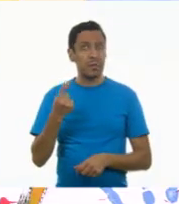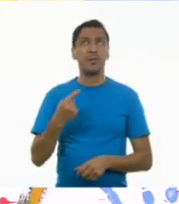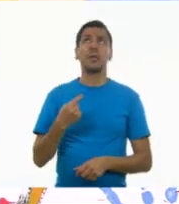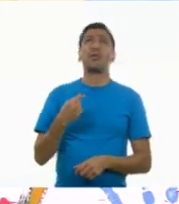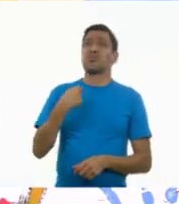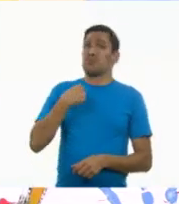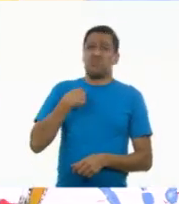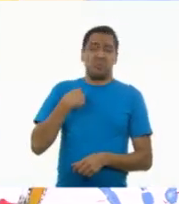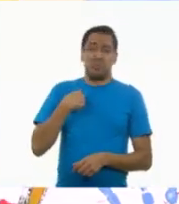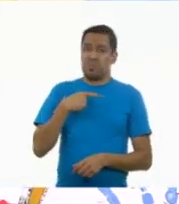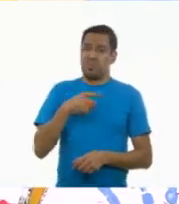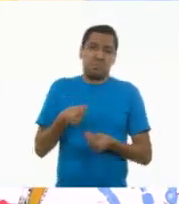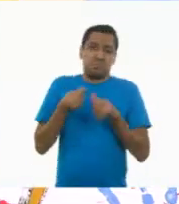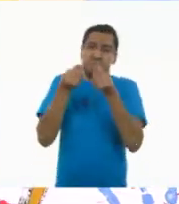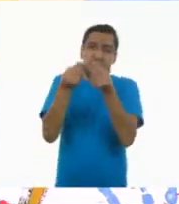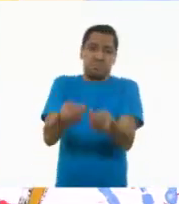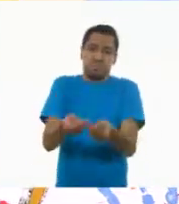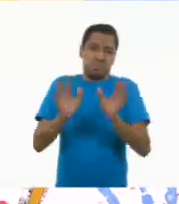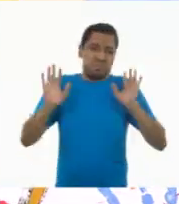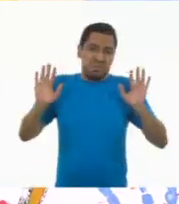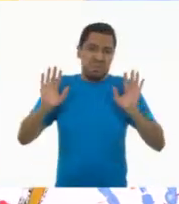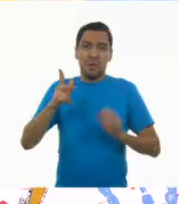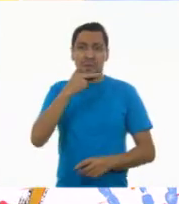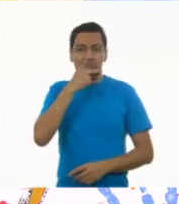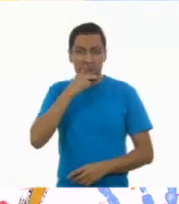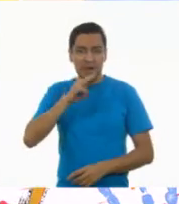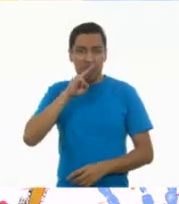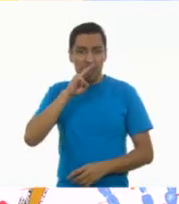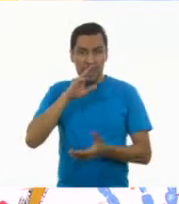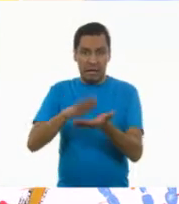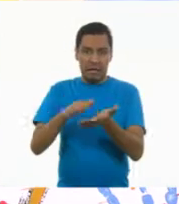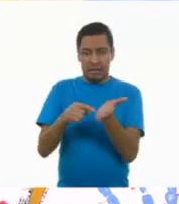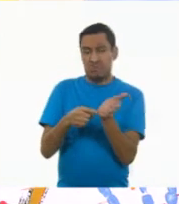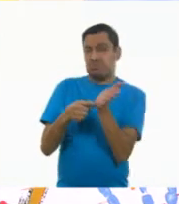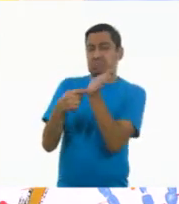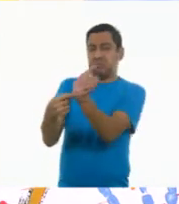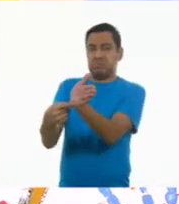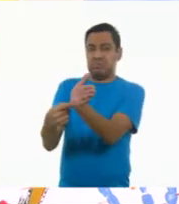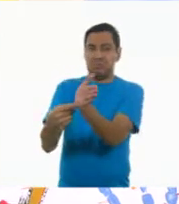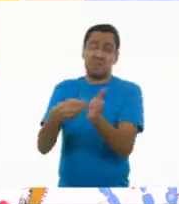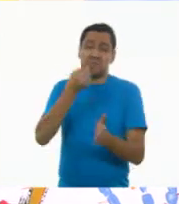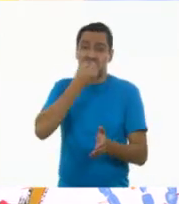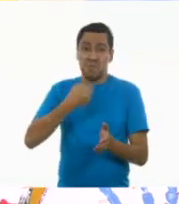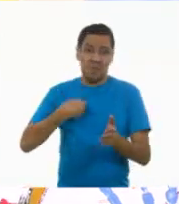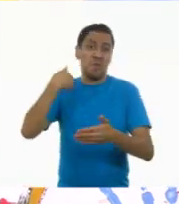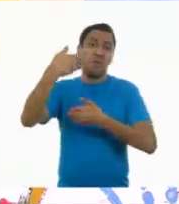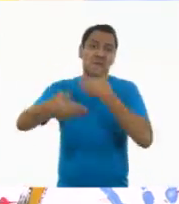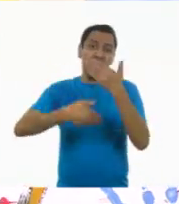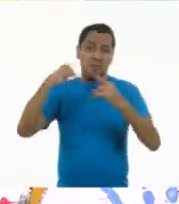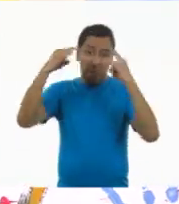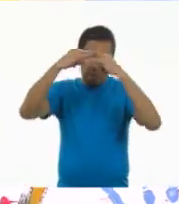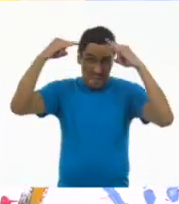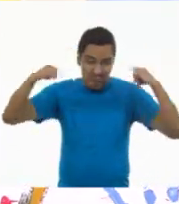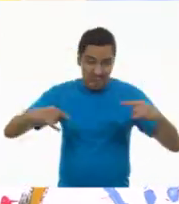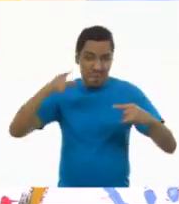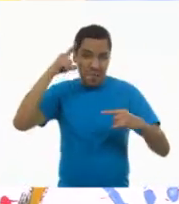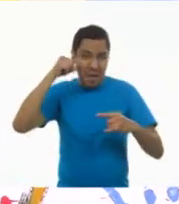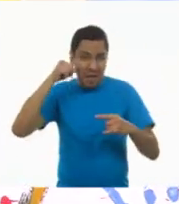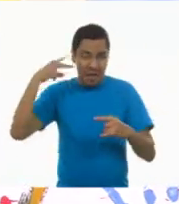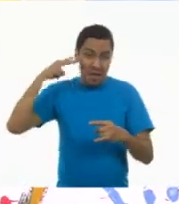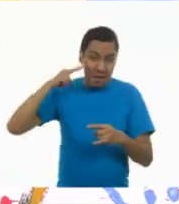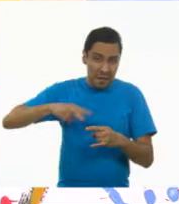mi mala calificación. Mejor les diría a mi papá y a mi mamá, aunque no me dejaran ir al campamento. También